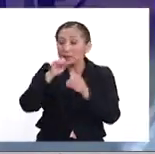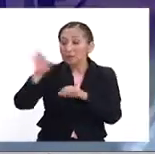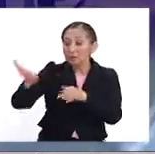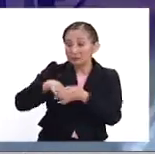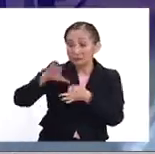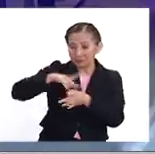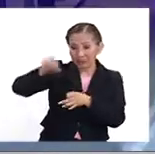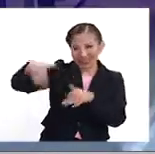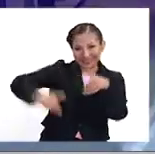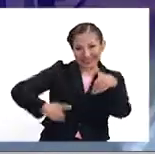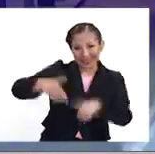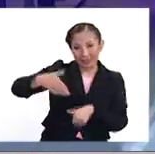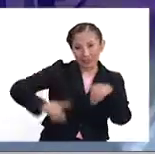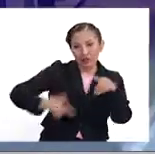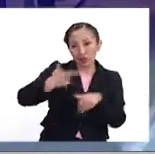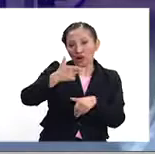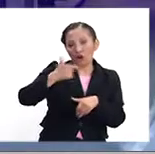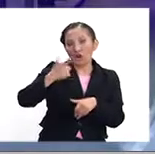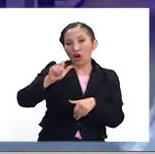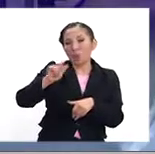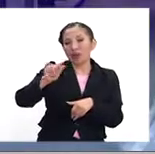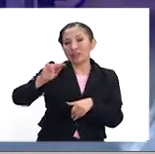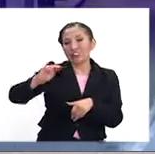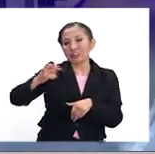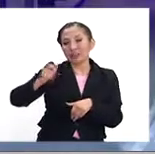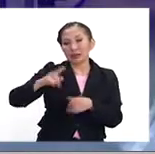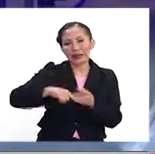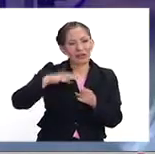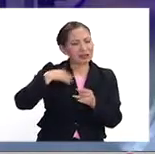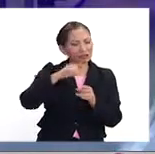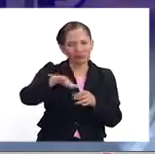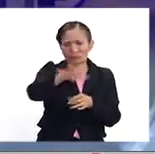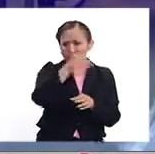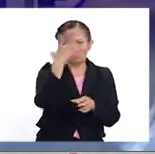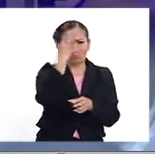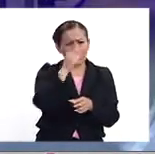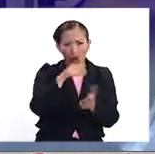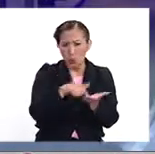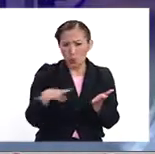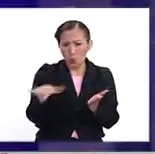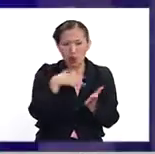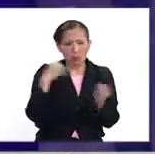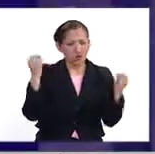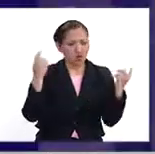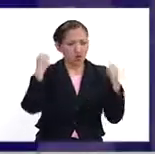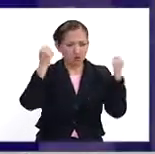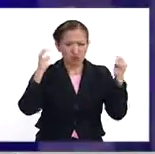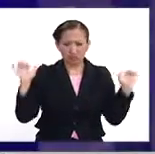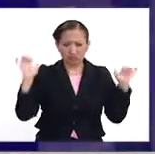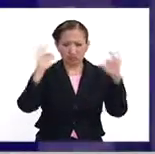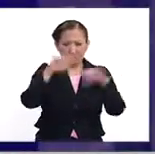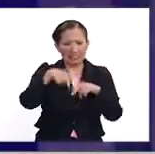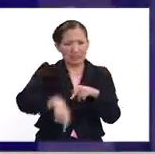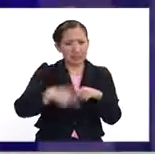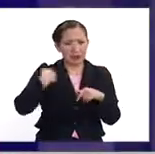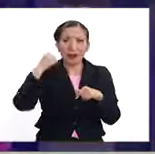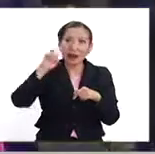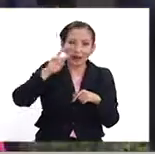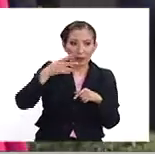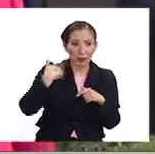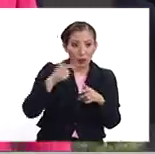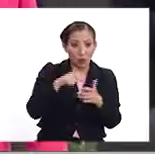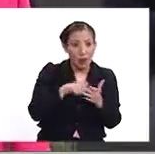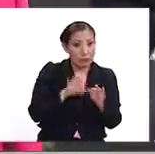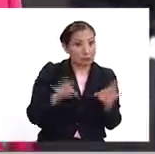se encuentra el Teatro Global Shakespeare, la Galería Tate Modern. Es un lugar predilecto de turistas nacionales y extranjeros para darnos una